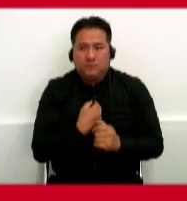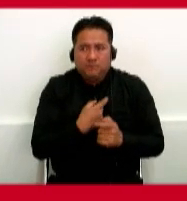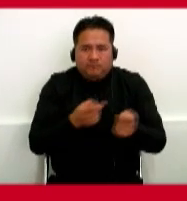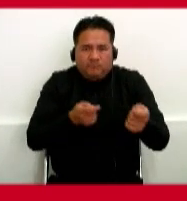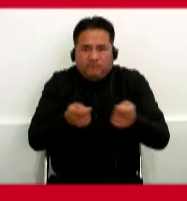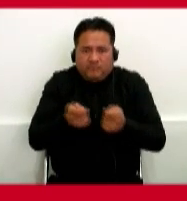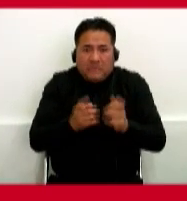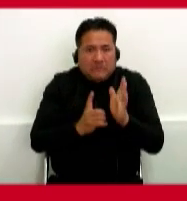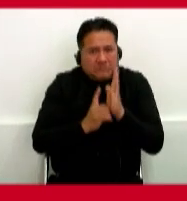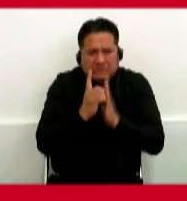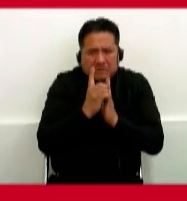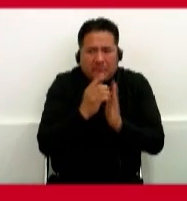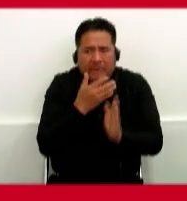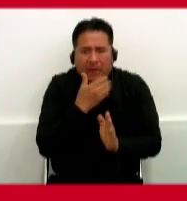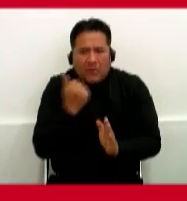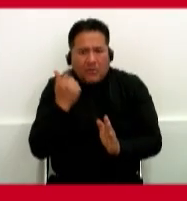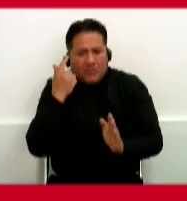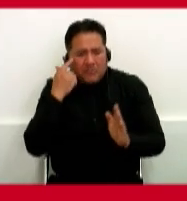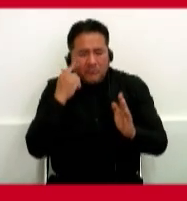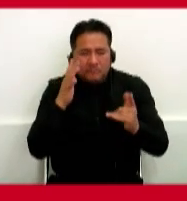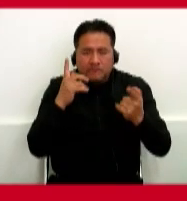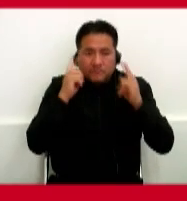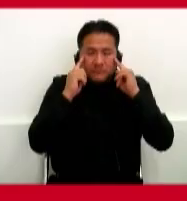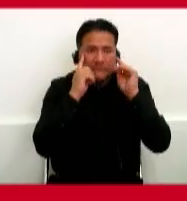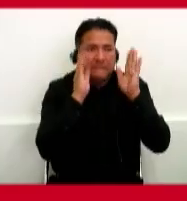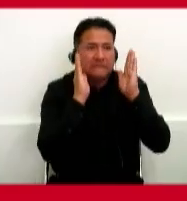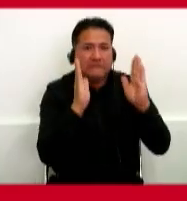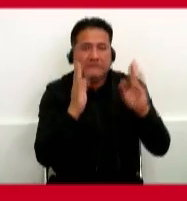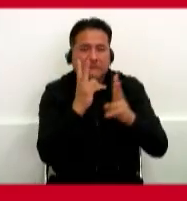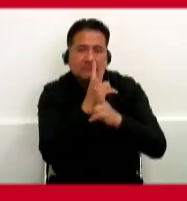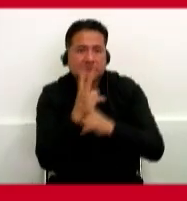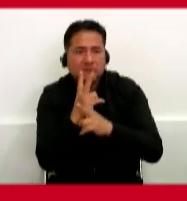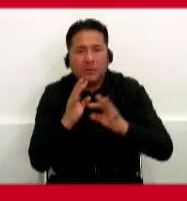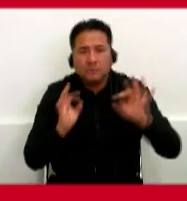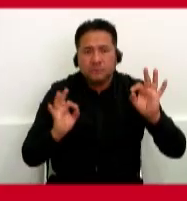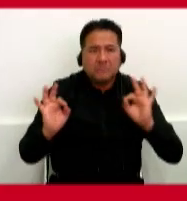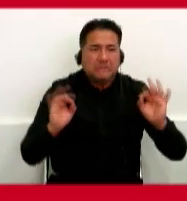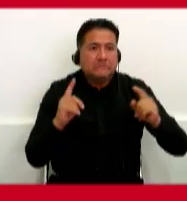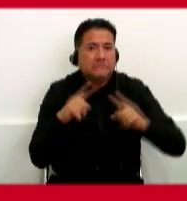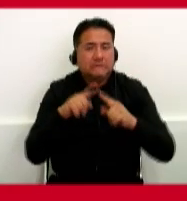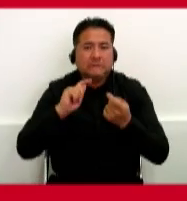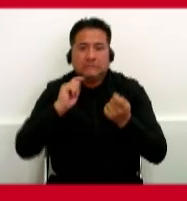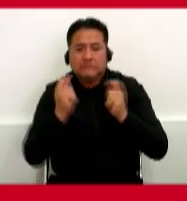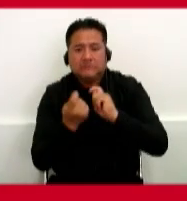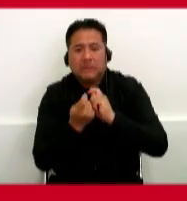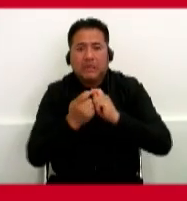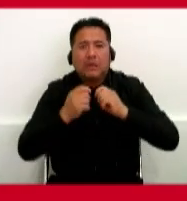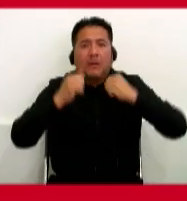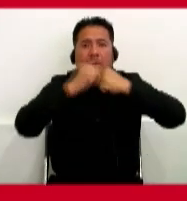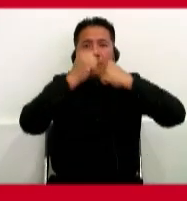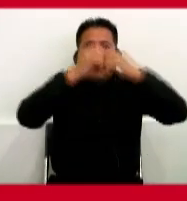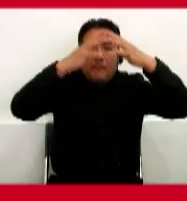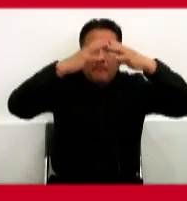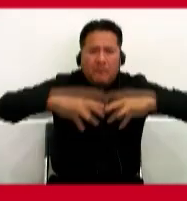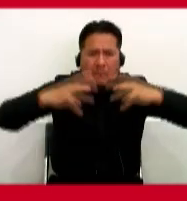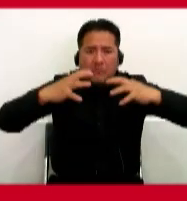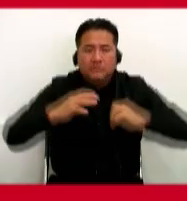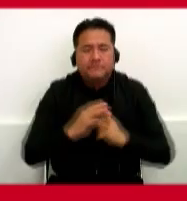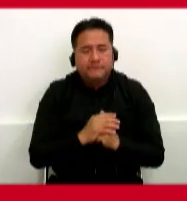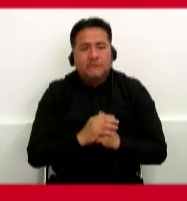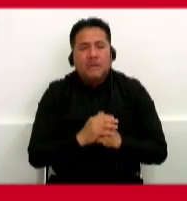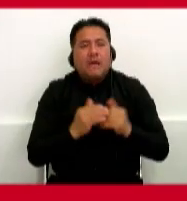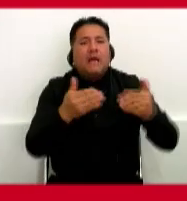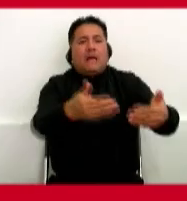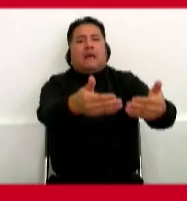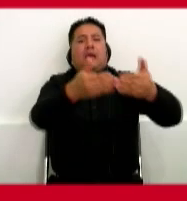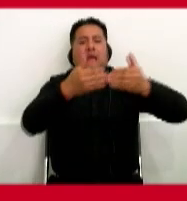y poder entregar una alerta temprana ante cualquier cambio en el comportamiento del macizo rocoso, y como